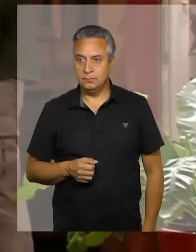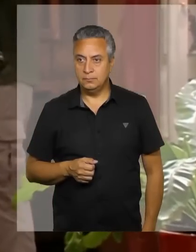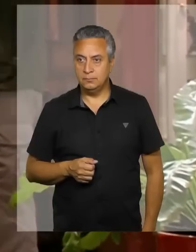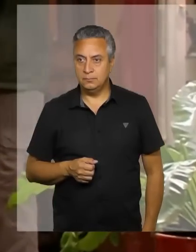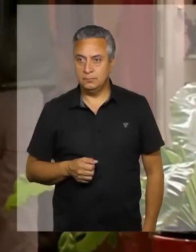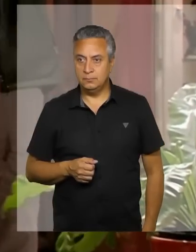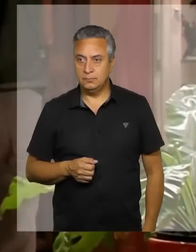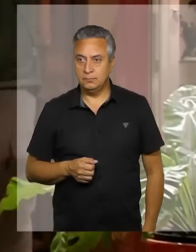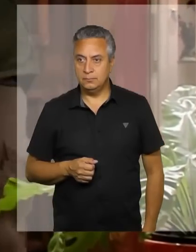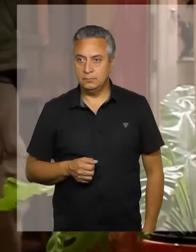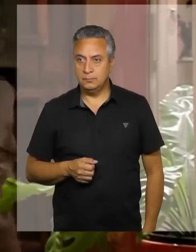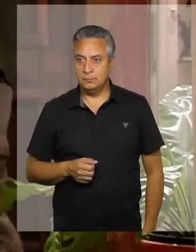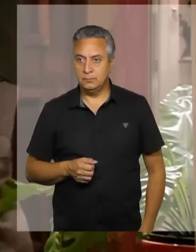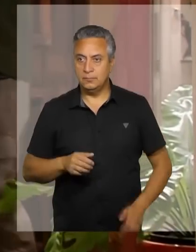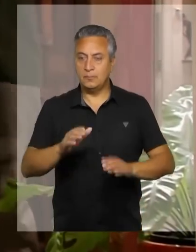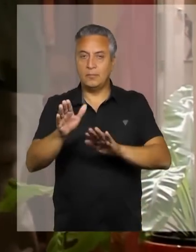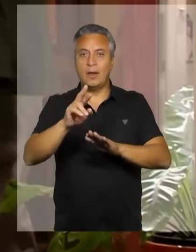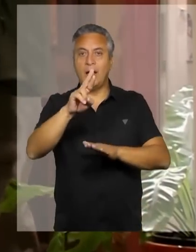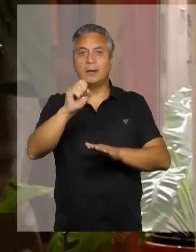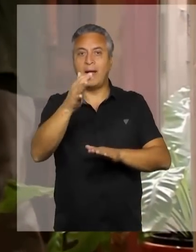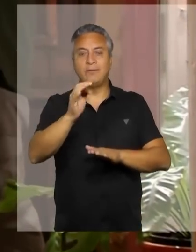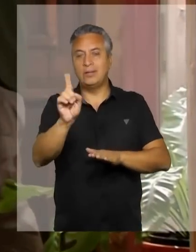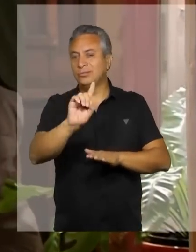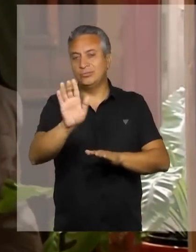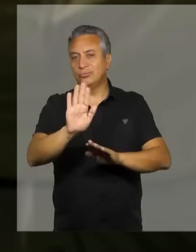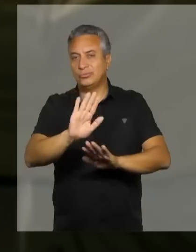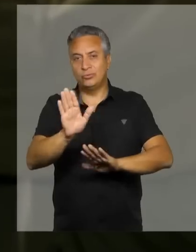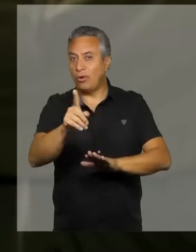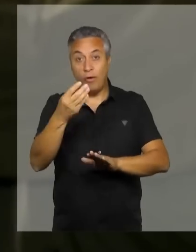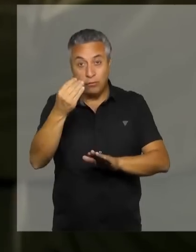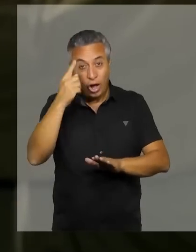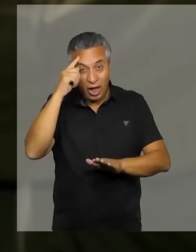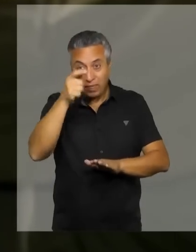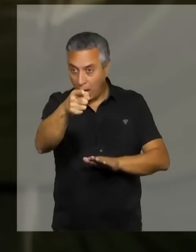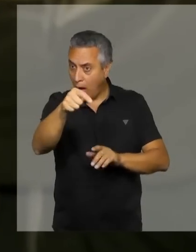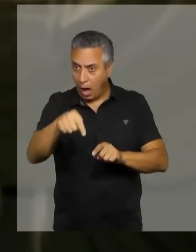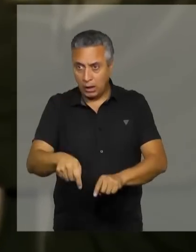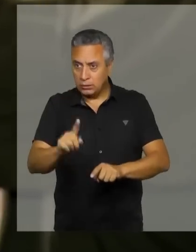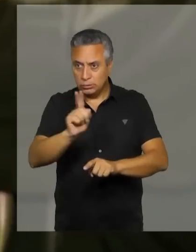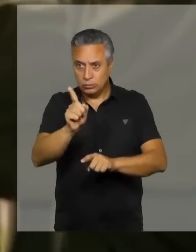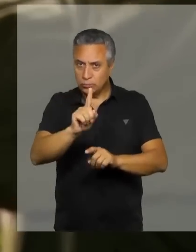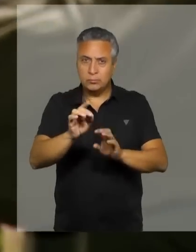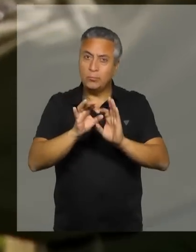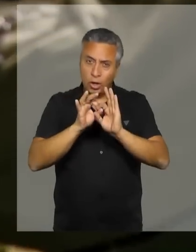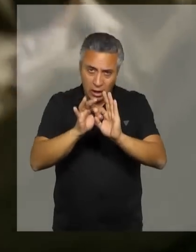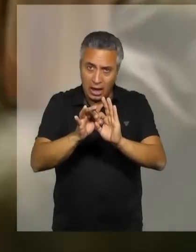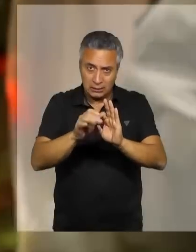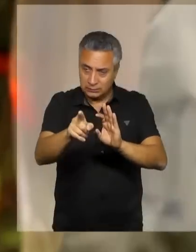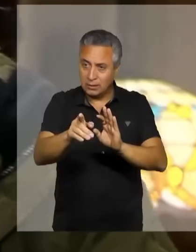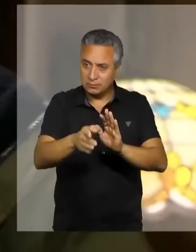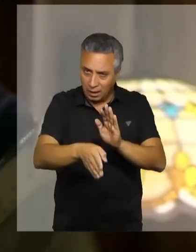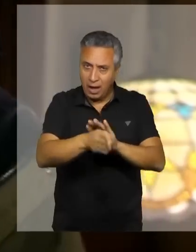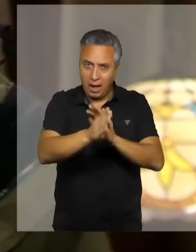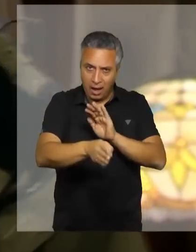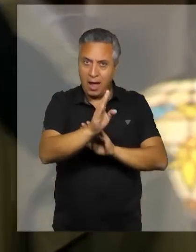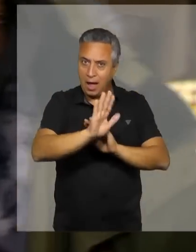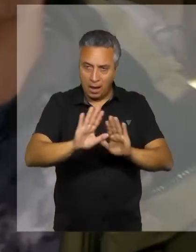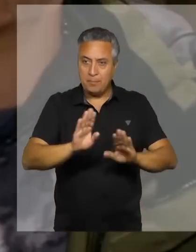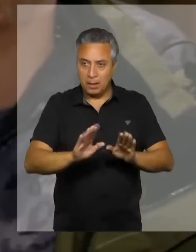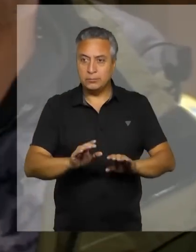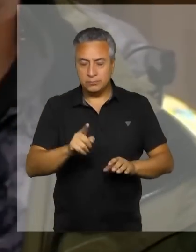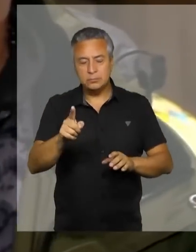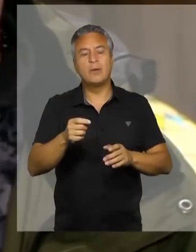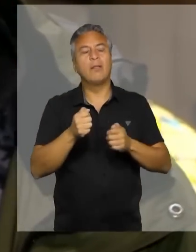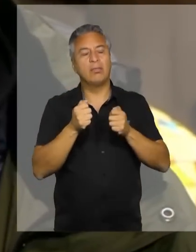No, Rafa, no. Yo creo que no es buena idea que tú estés acá, así que gracias, pero ándate nomás. Está bien,